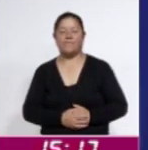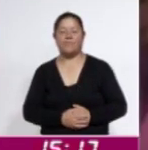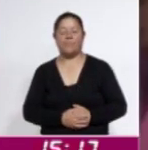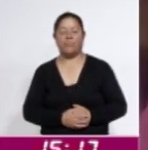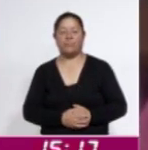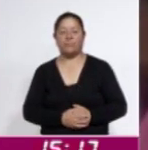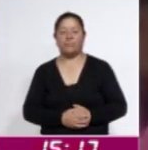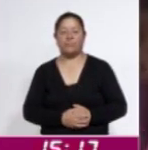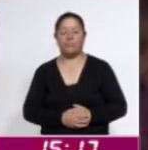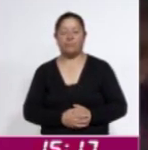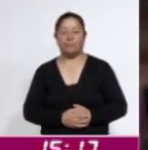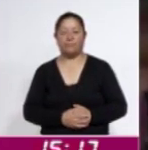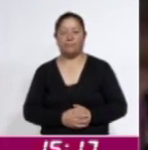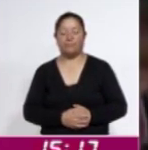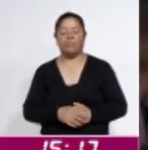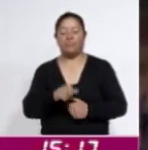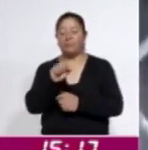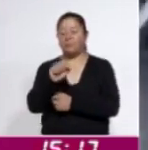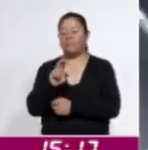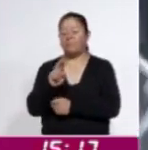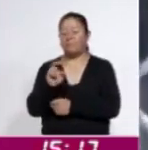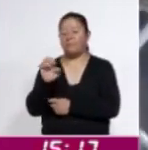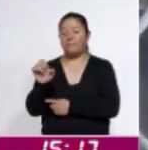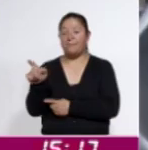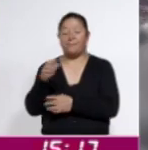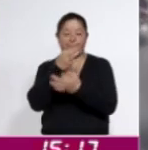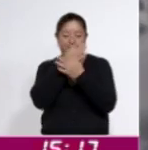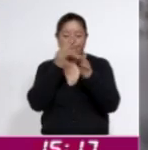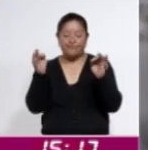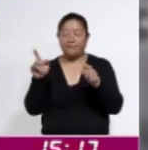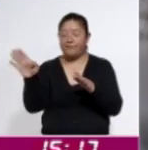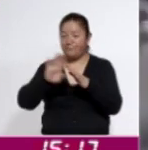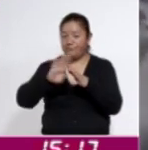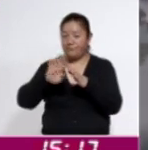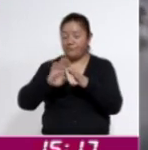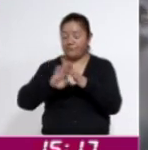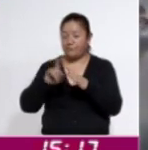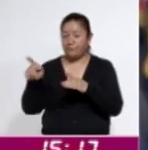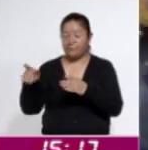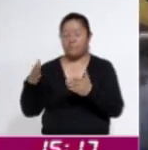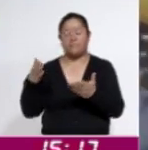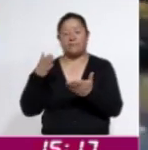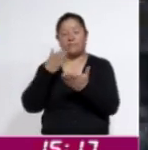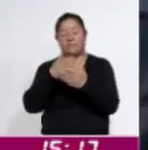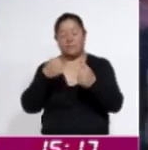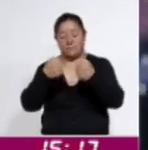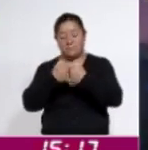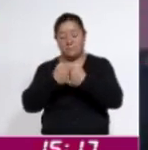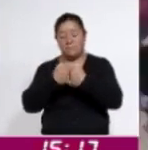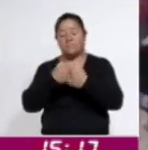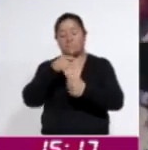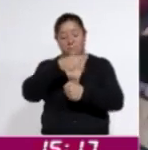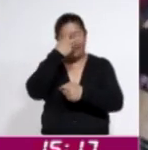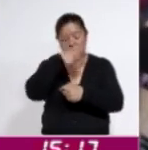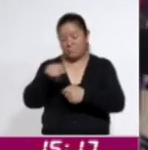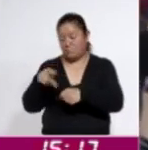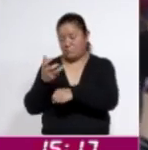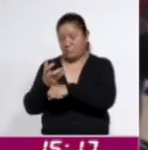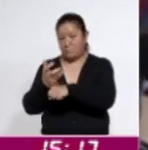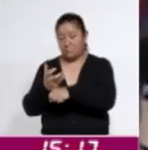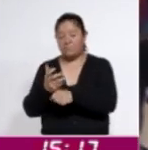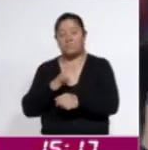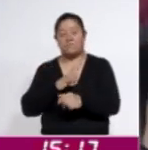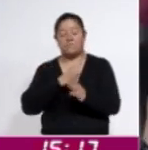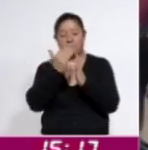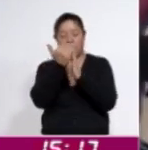La Secretaría de Relaciones Exteriores informó que los flujos de migrantes irregulares en la frontera de México con Estados Unidos se ha reducido